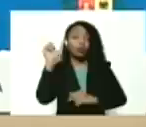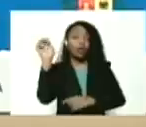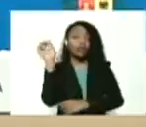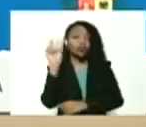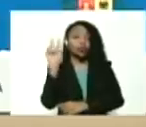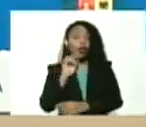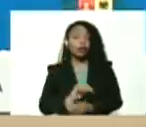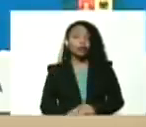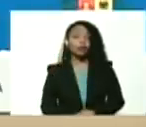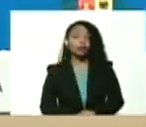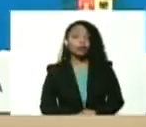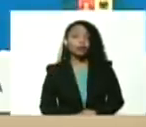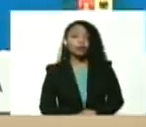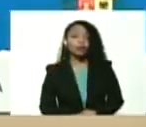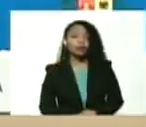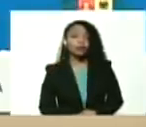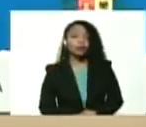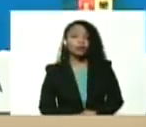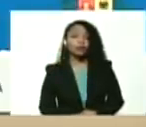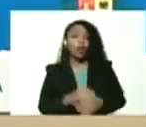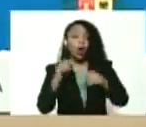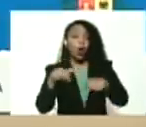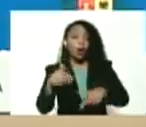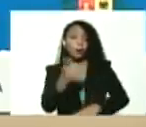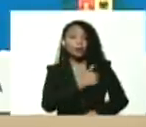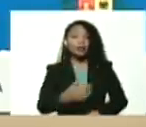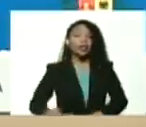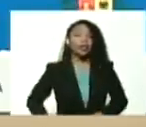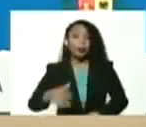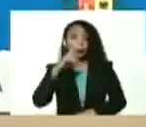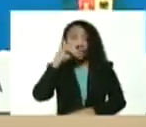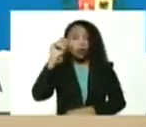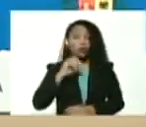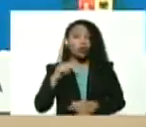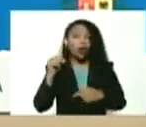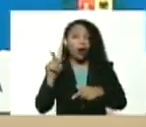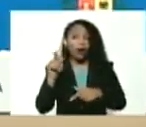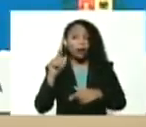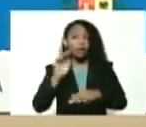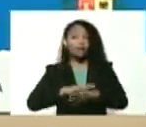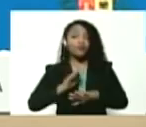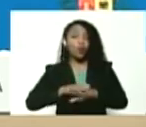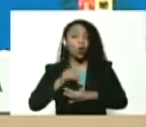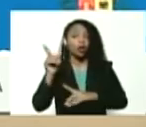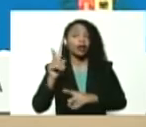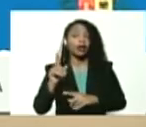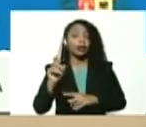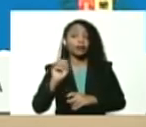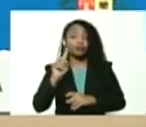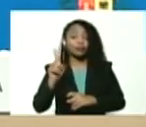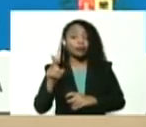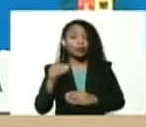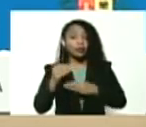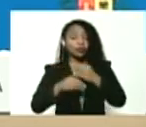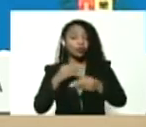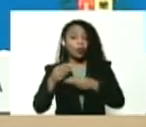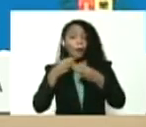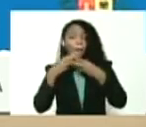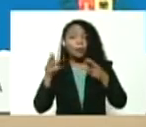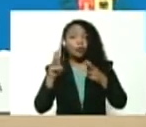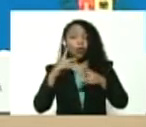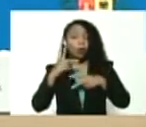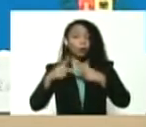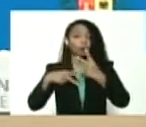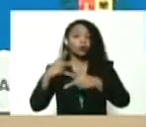Venezuela. Hoy el presidente Nicolás Maduro es presidente porque se sometió al escrutinio público a través de un proceso